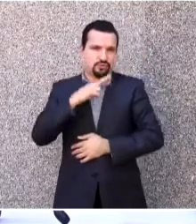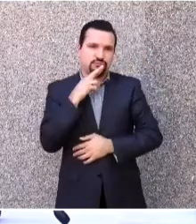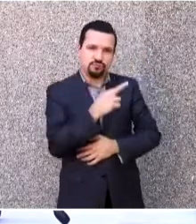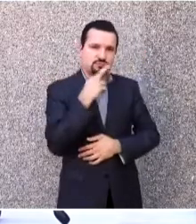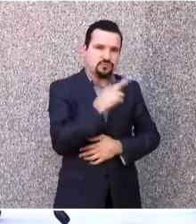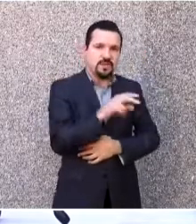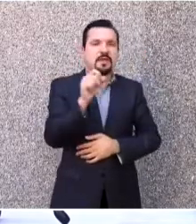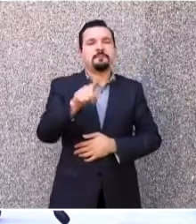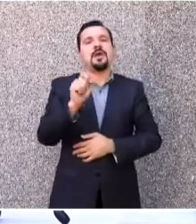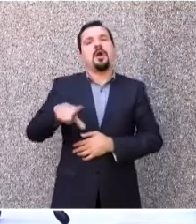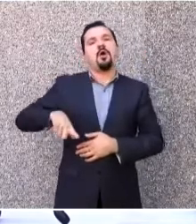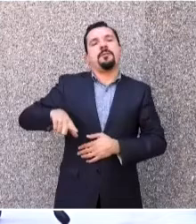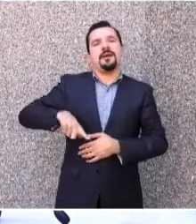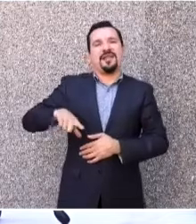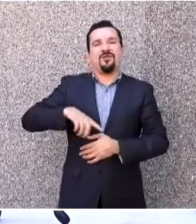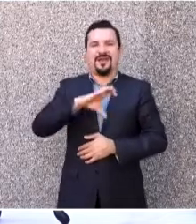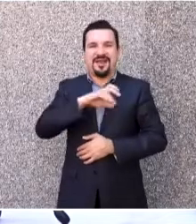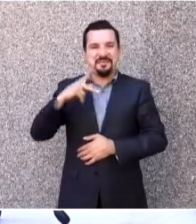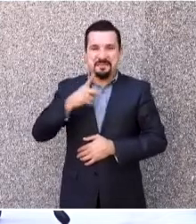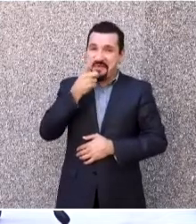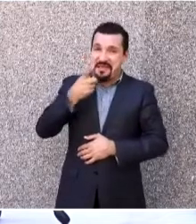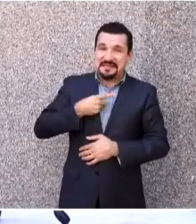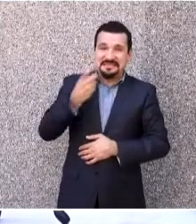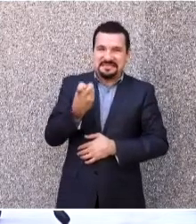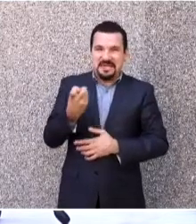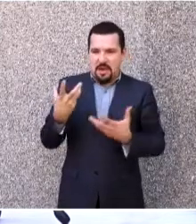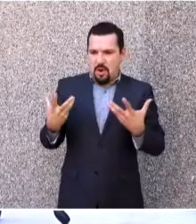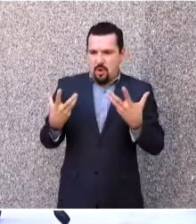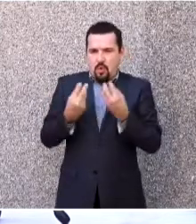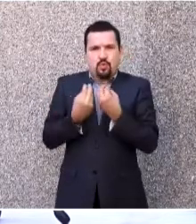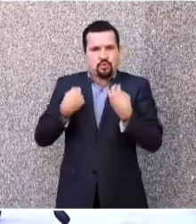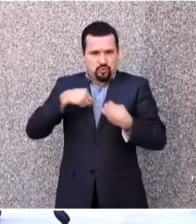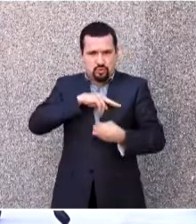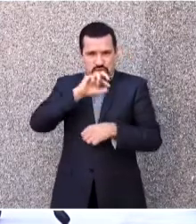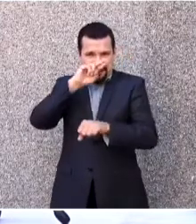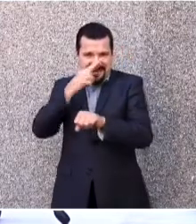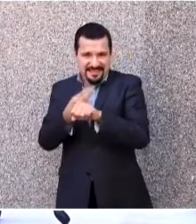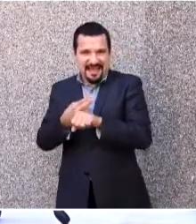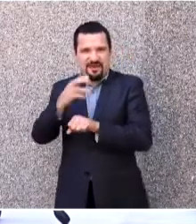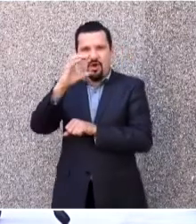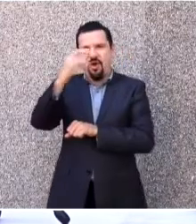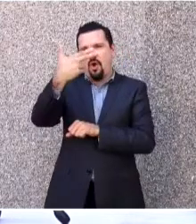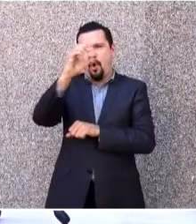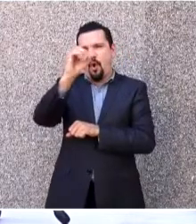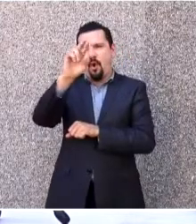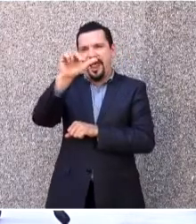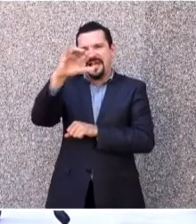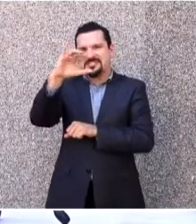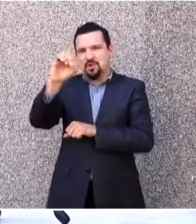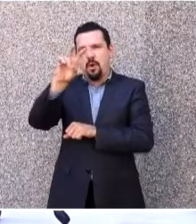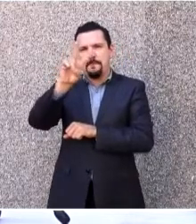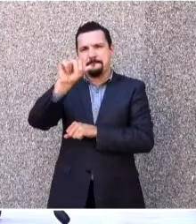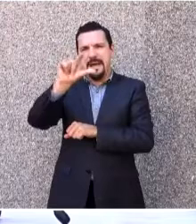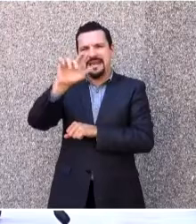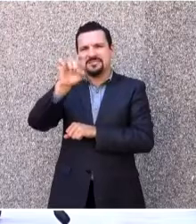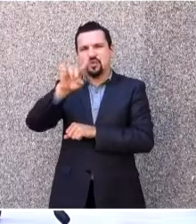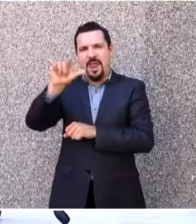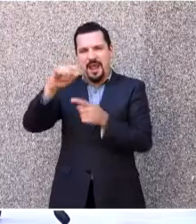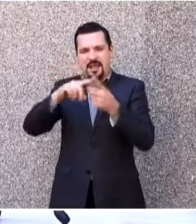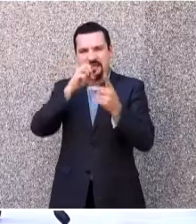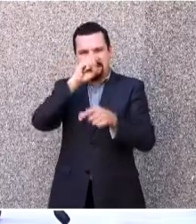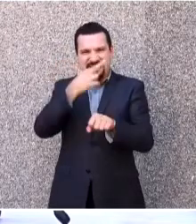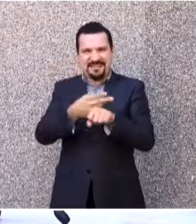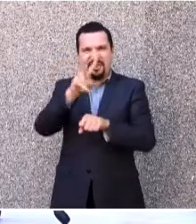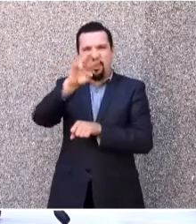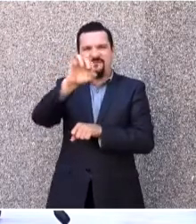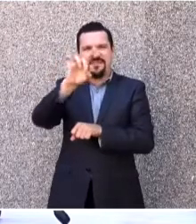El que estemos muy juntos, tanto el secretario Horacio Valenzuela, el secretario Vidal,